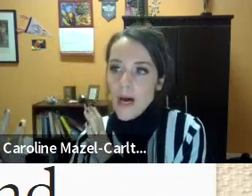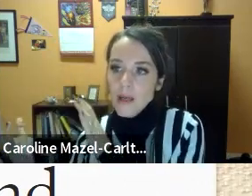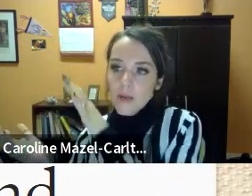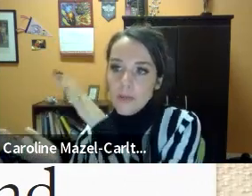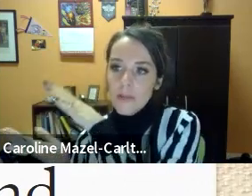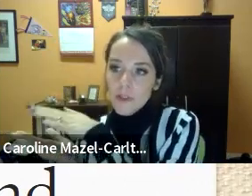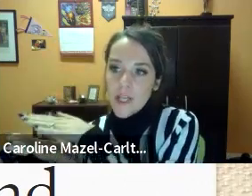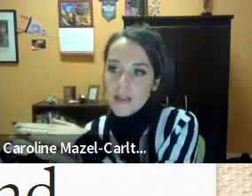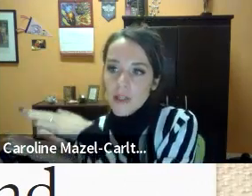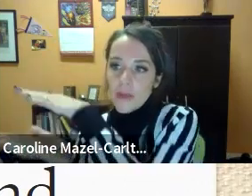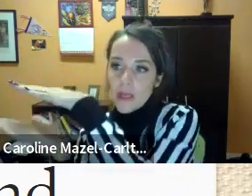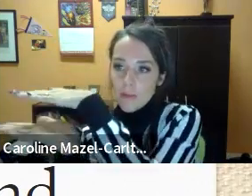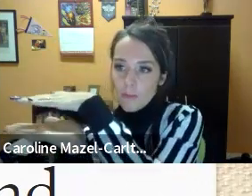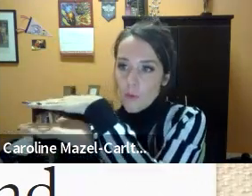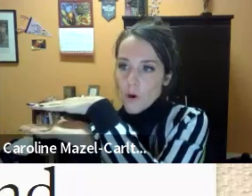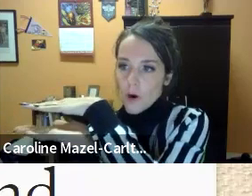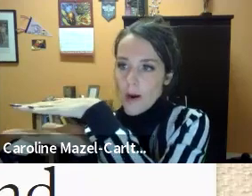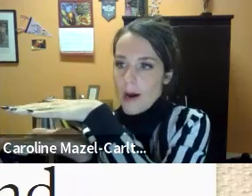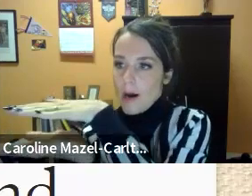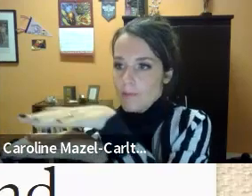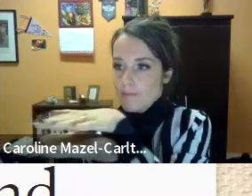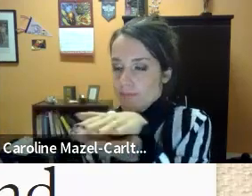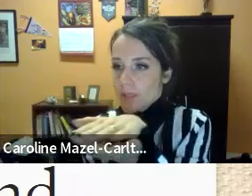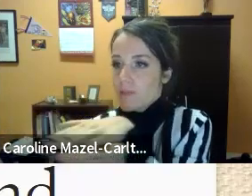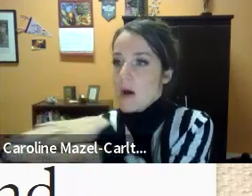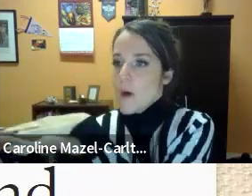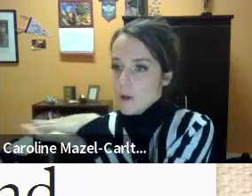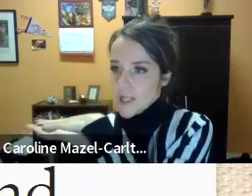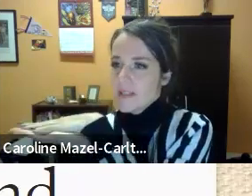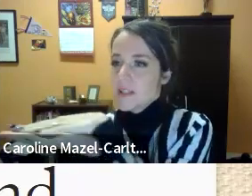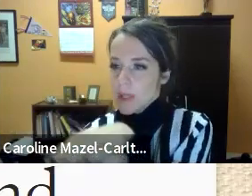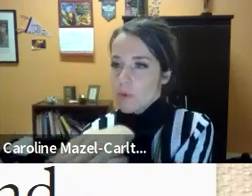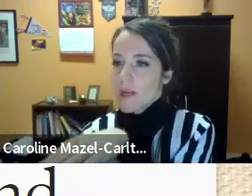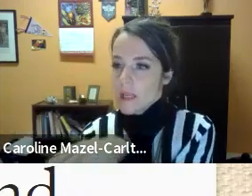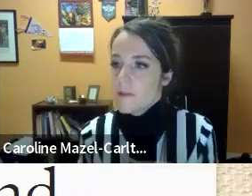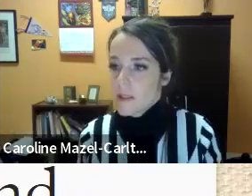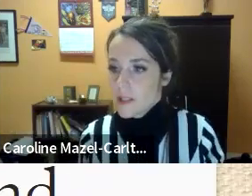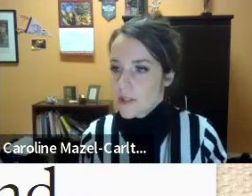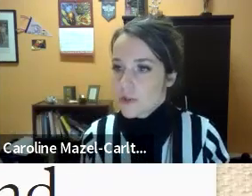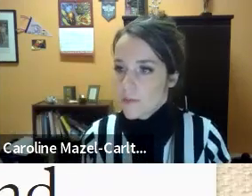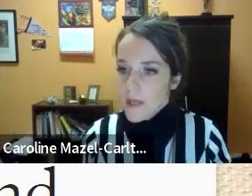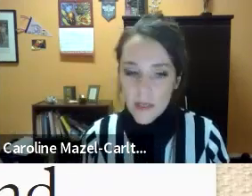otras naciones ricas, pero gente tiene la tendencia de